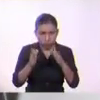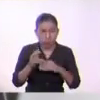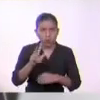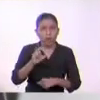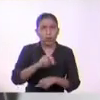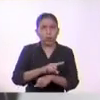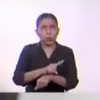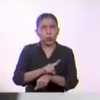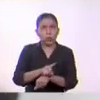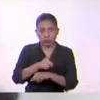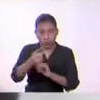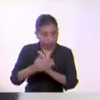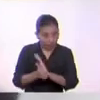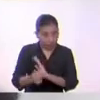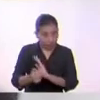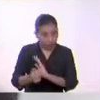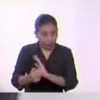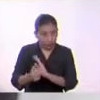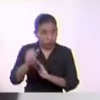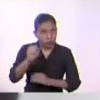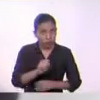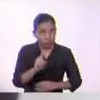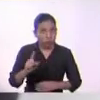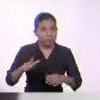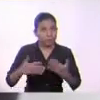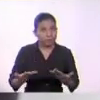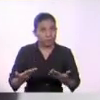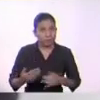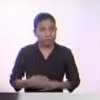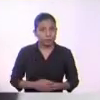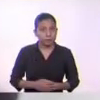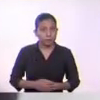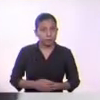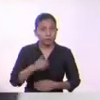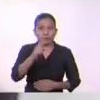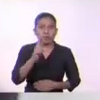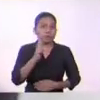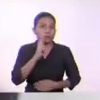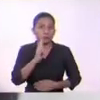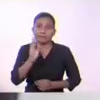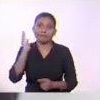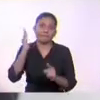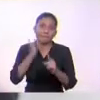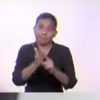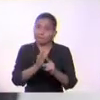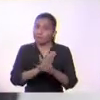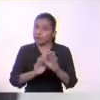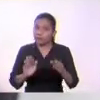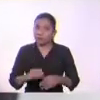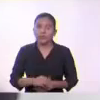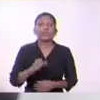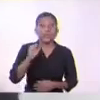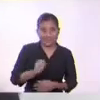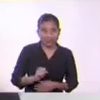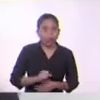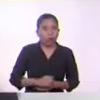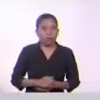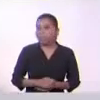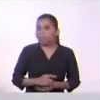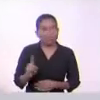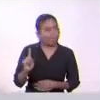segundos? Como verás, se trata de una pregunta a la que solo se puede responder con un sí o con un